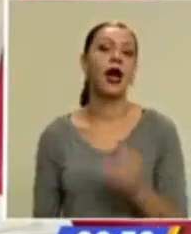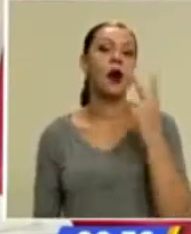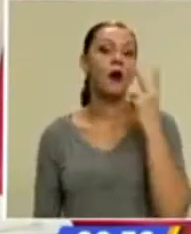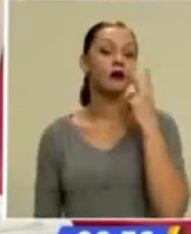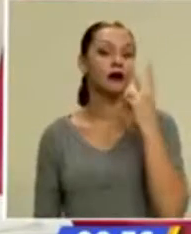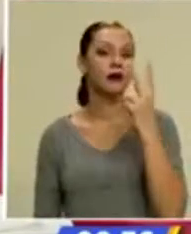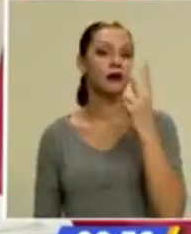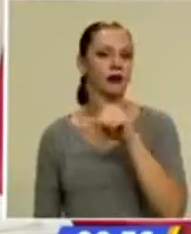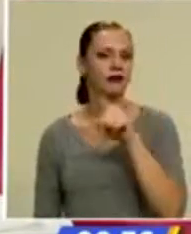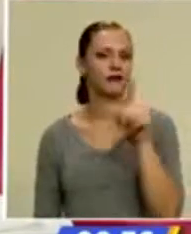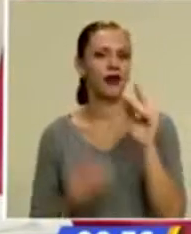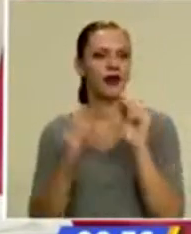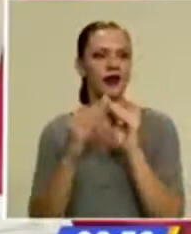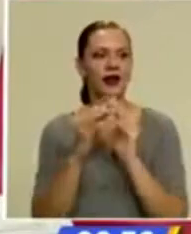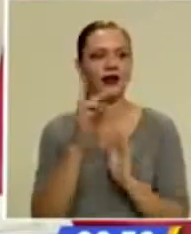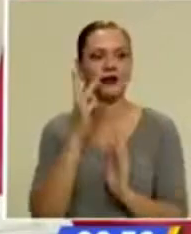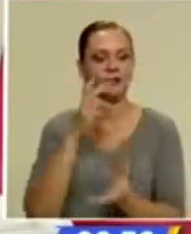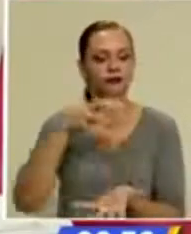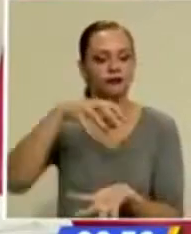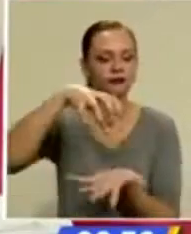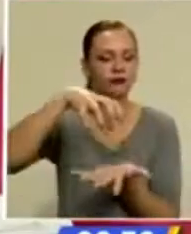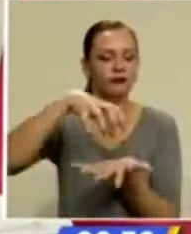y niñas en casa. Adelante.